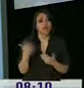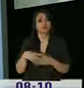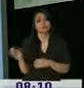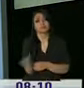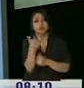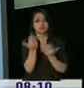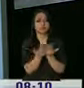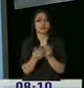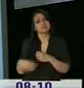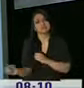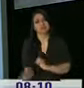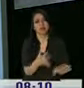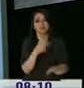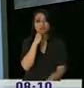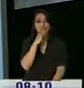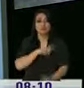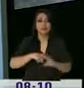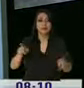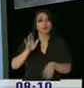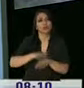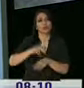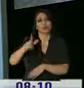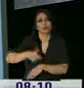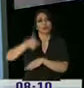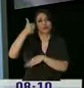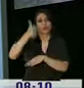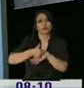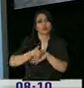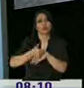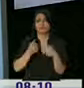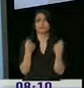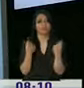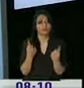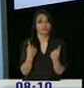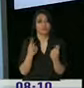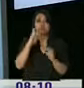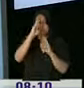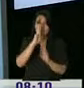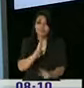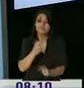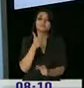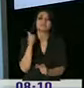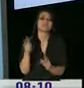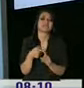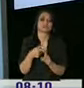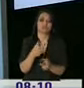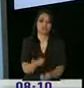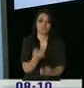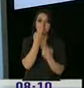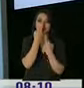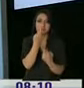pues ensuciar la ciudad y es muy difícil entender que el respeto debe primar para vivir en